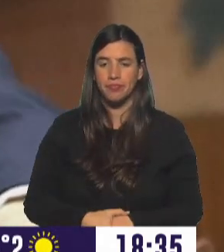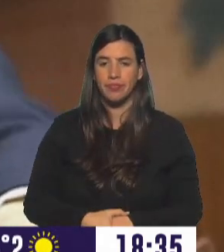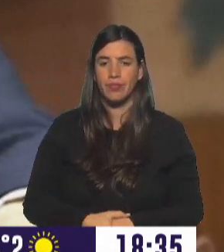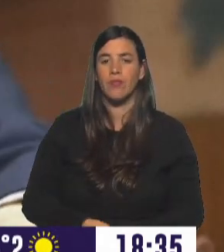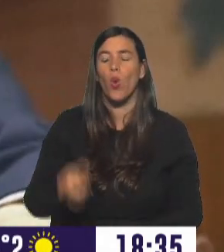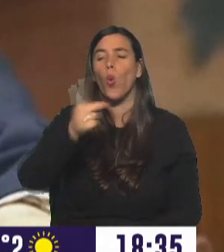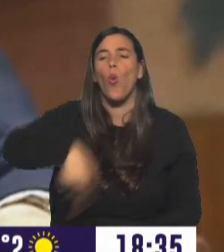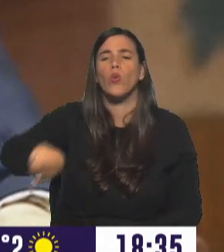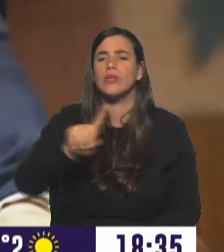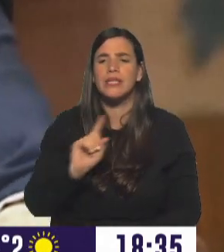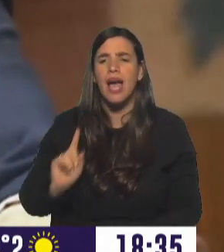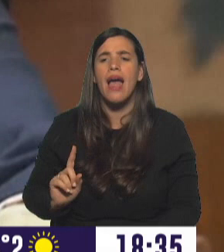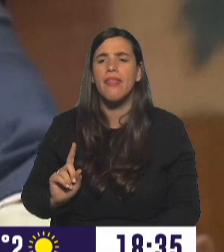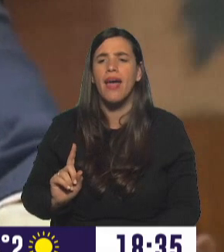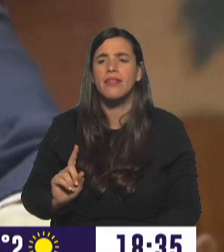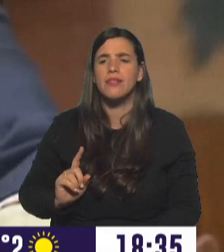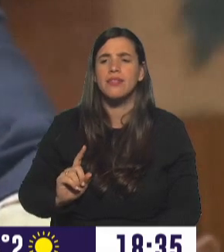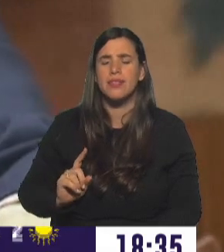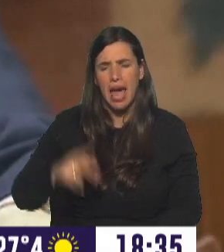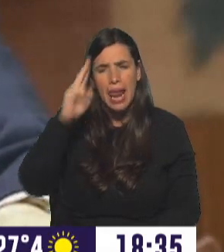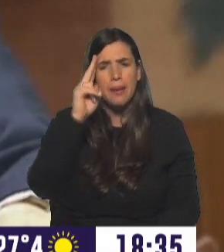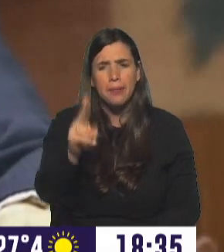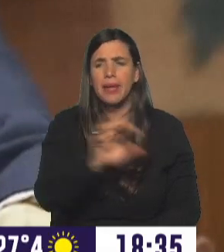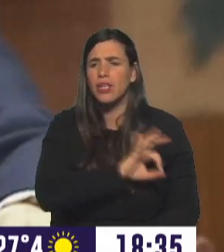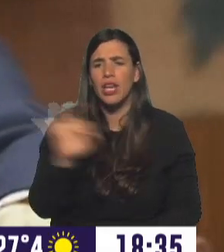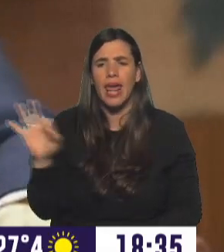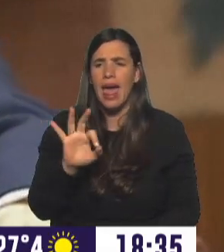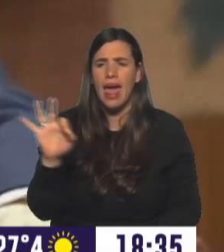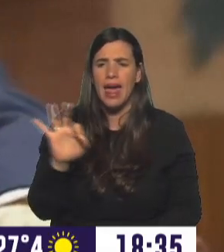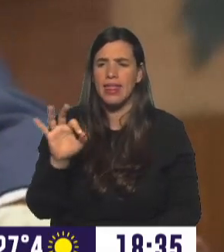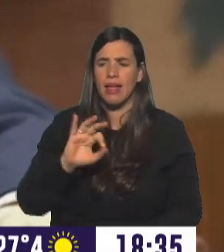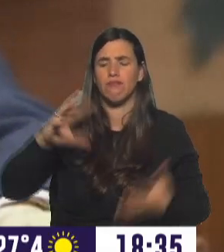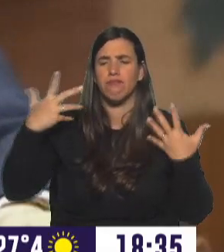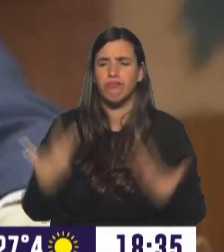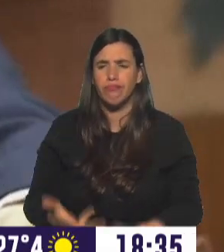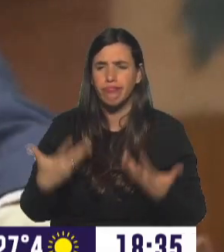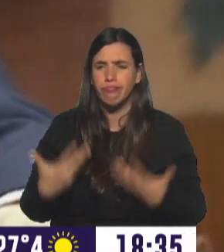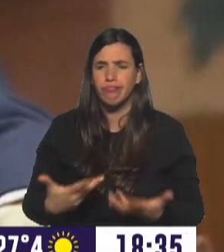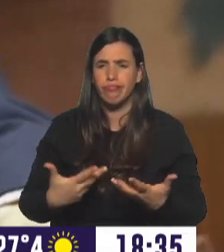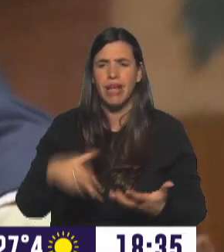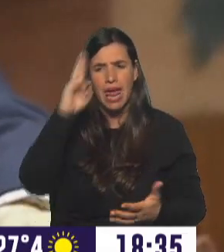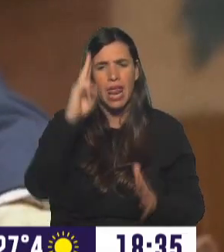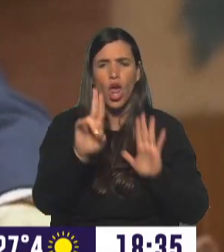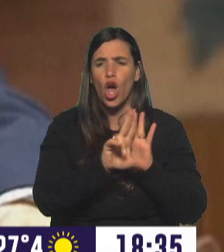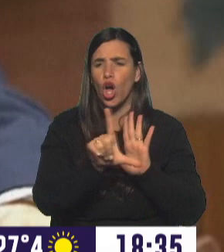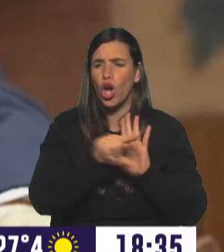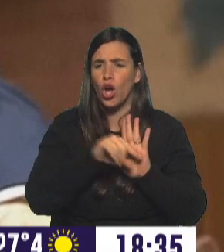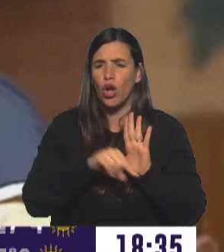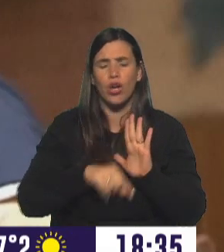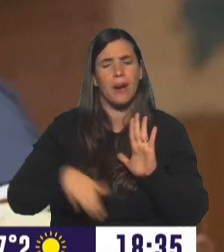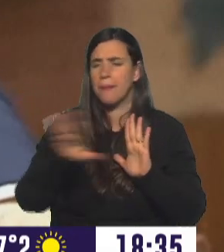Ustedes no afianzan normas, sino que las debilitan, las desgarran y las